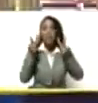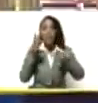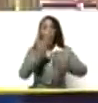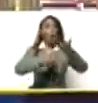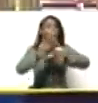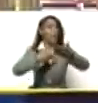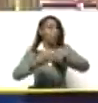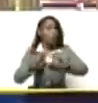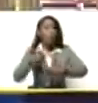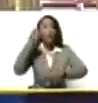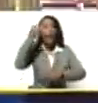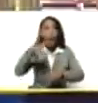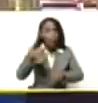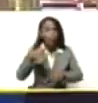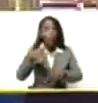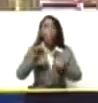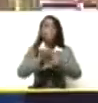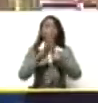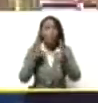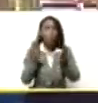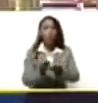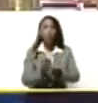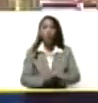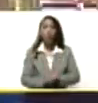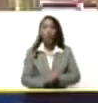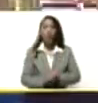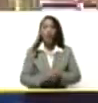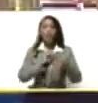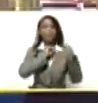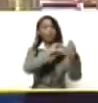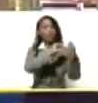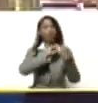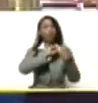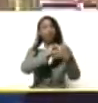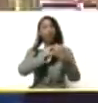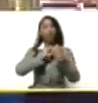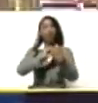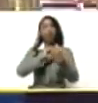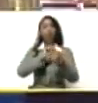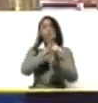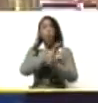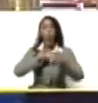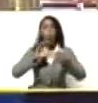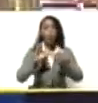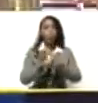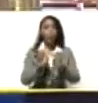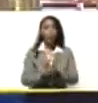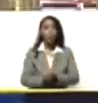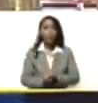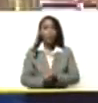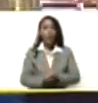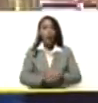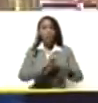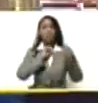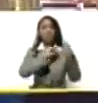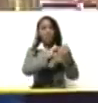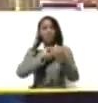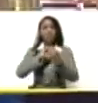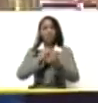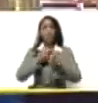creemos en un mundo de diálogo intercultural de diálogo de civilizaciones